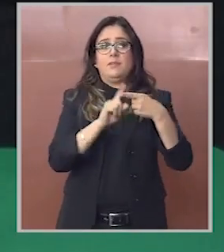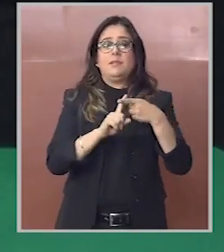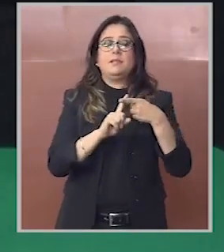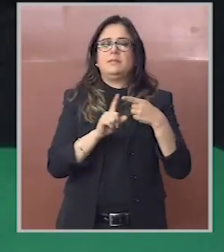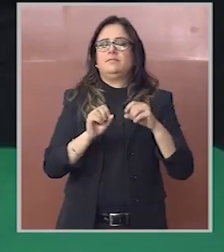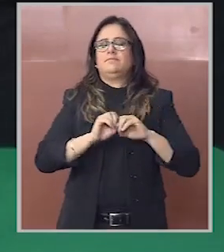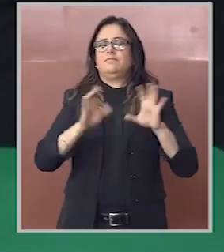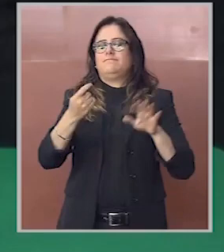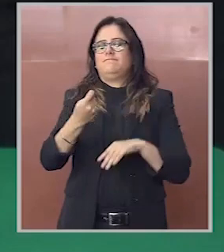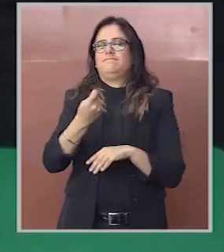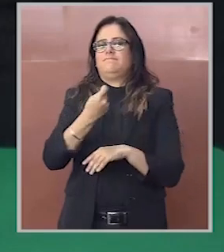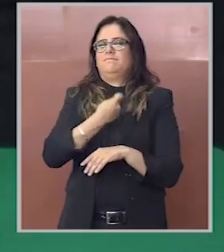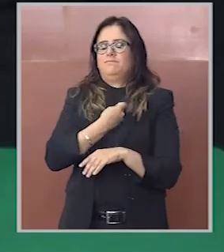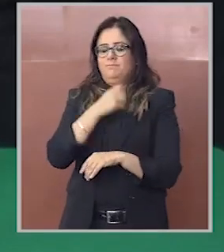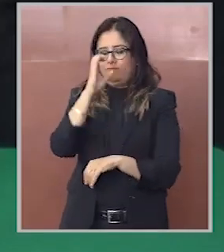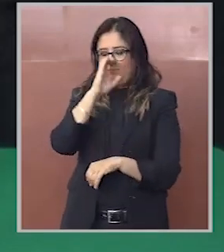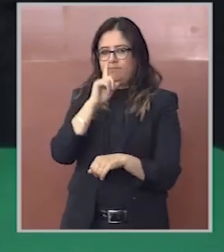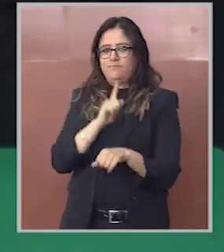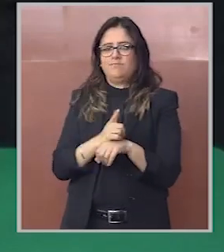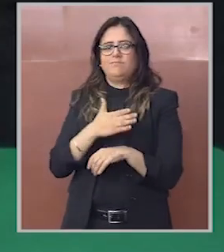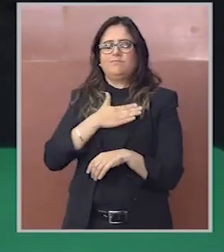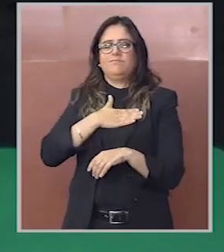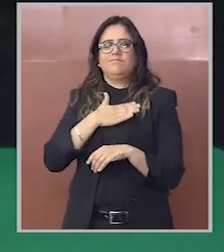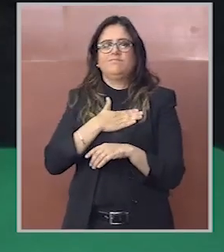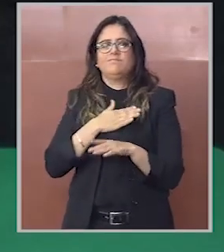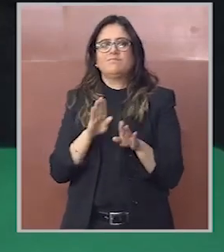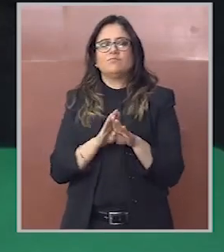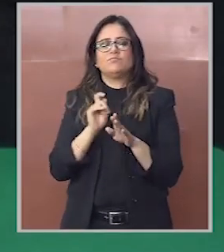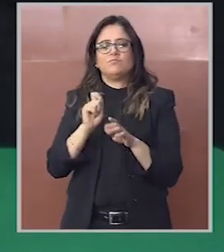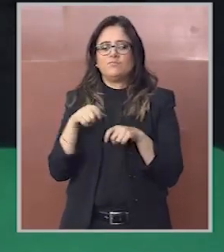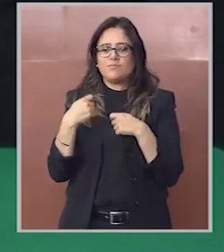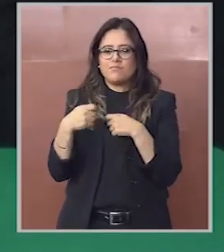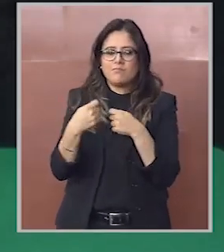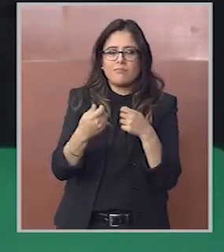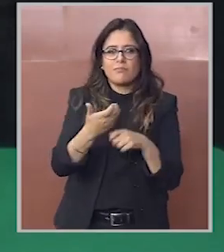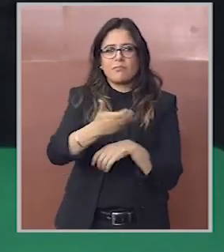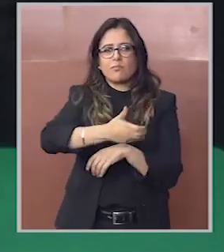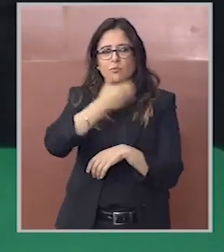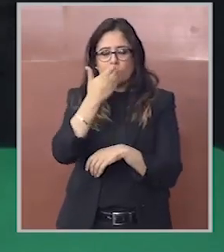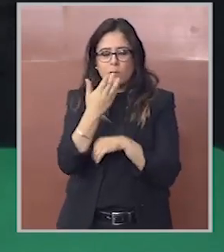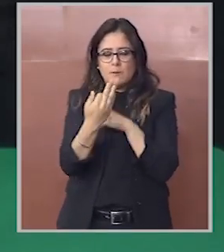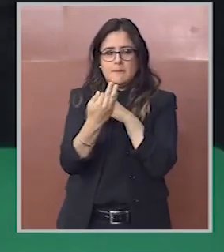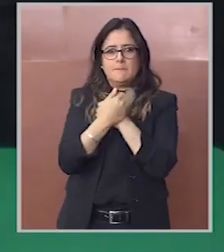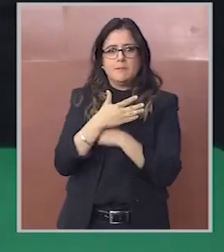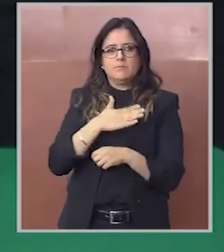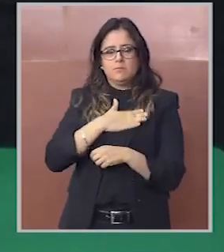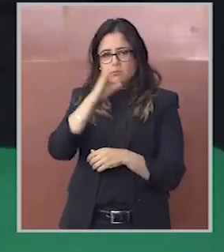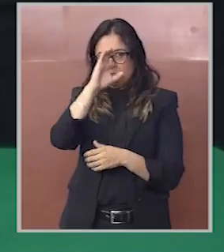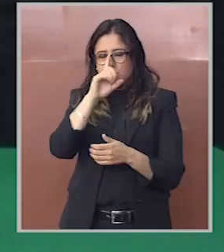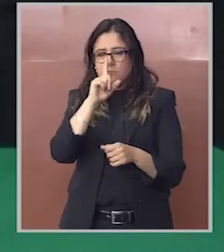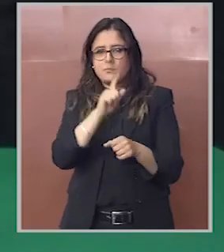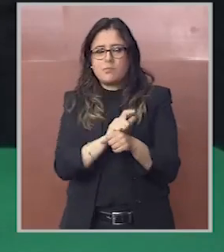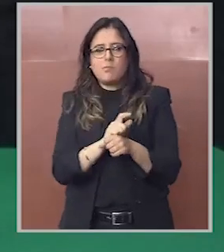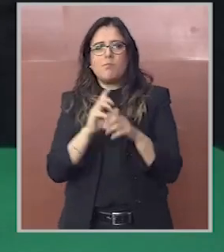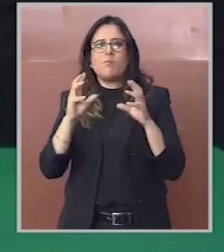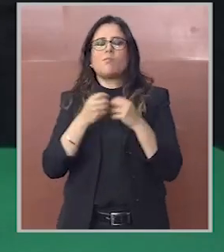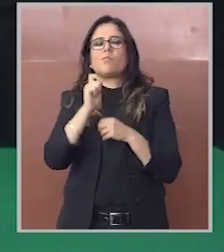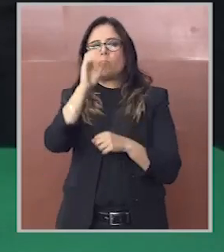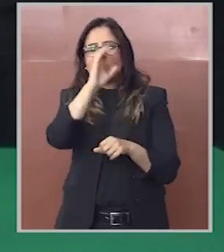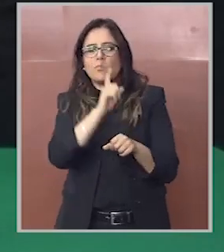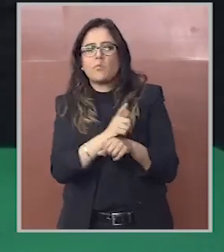preservar el poder defender su identidad cultural que incluye la cultura la lengua sus formas de vida